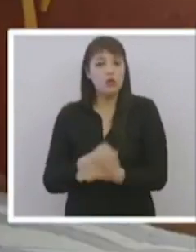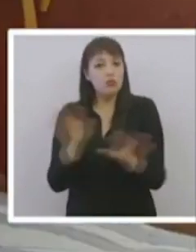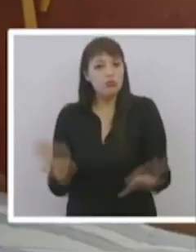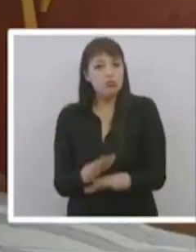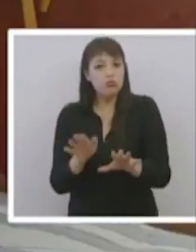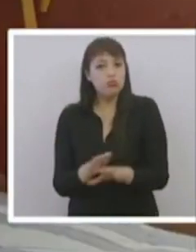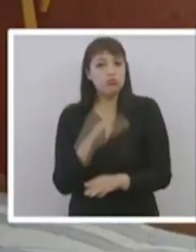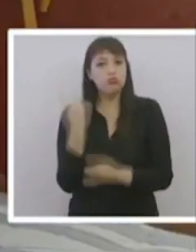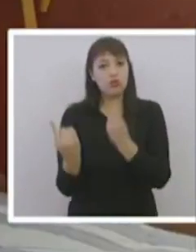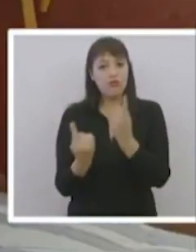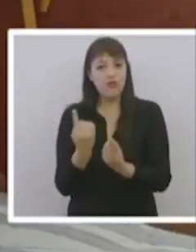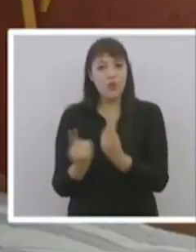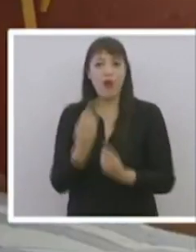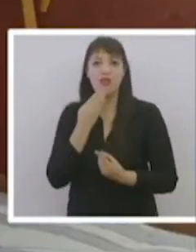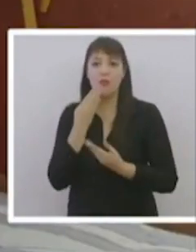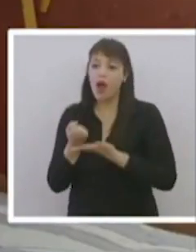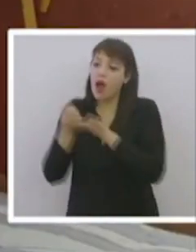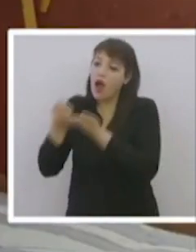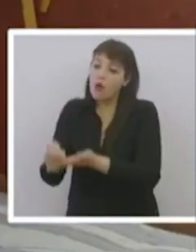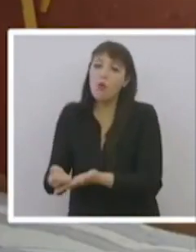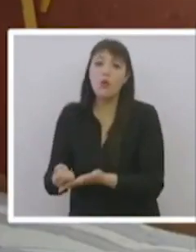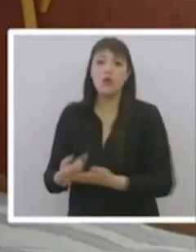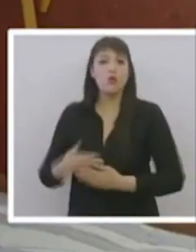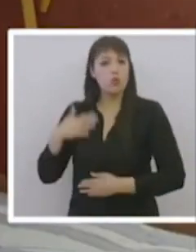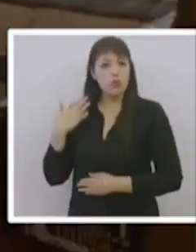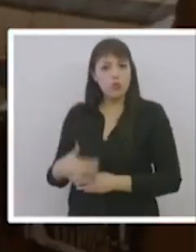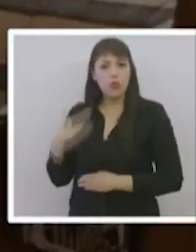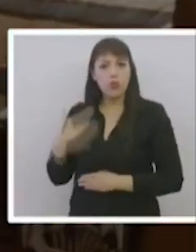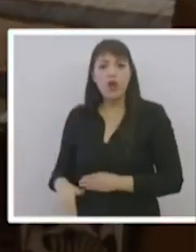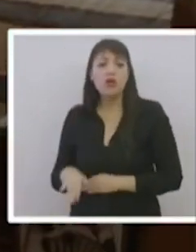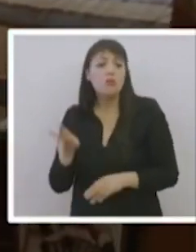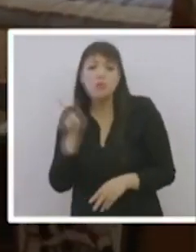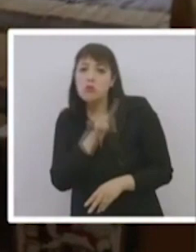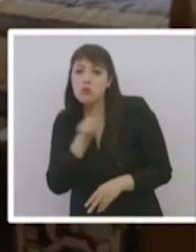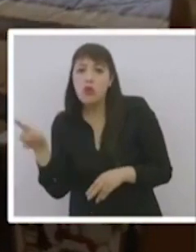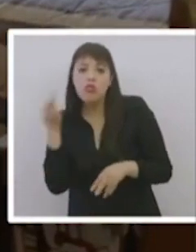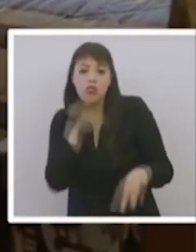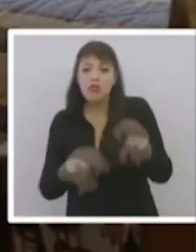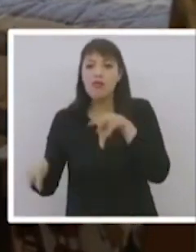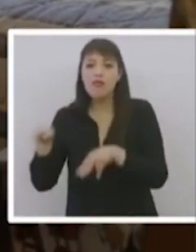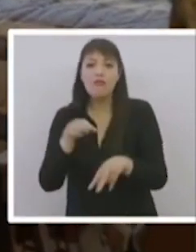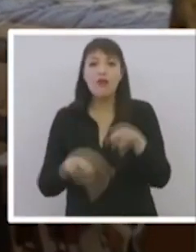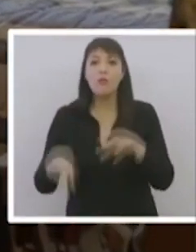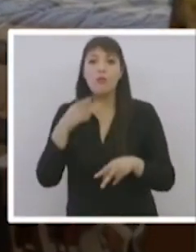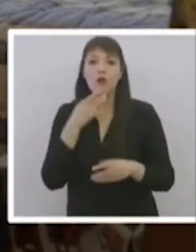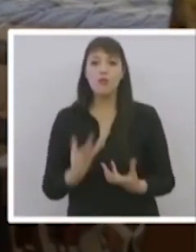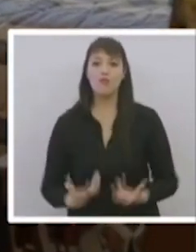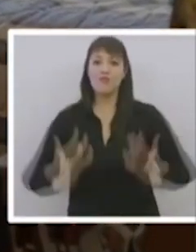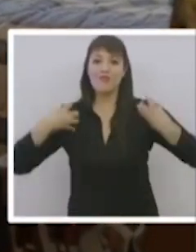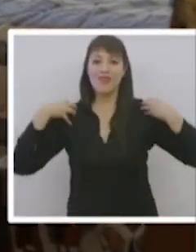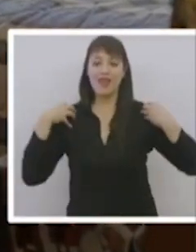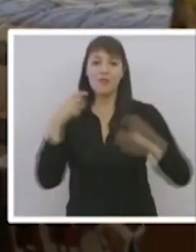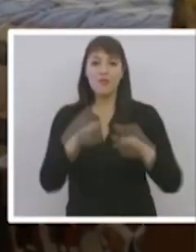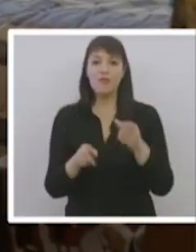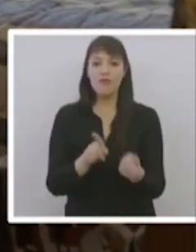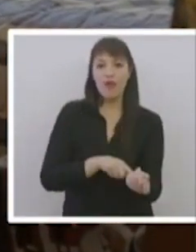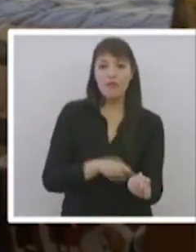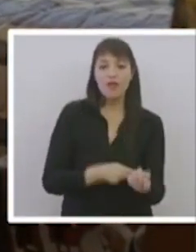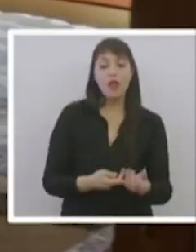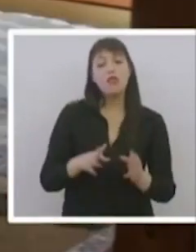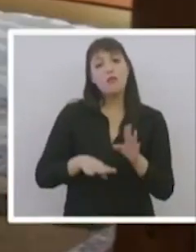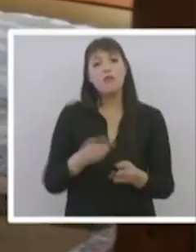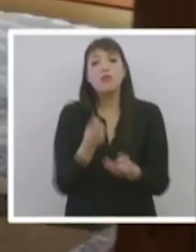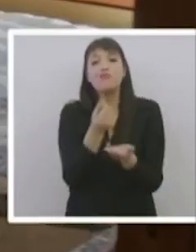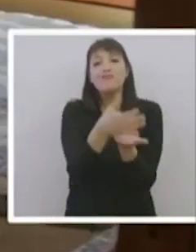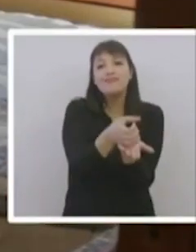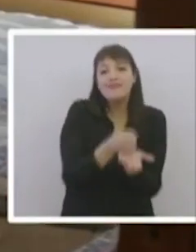permita a ellas poder tener estos espacios de libertad. Hoy en día, las personas que realizan labores de cuidado y que lo hemos conversado con distintas agrupaciones y personas dentro